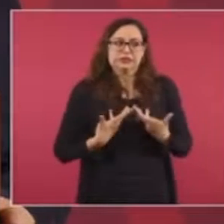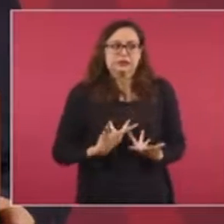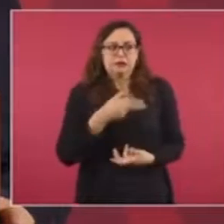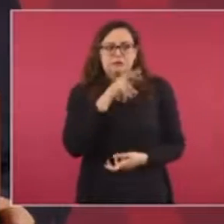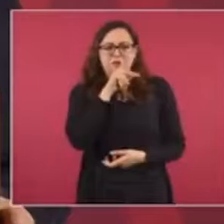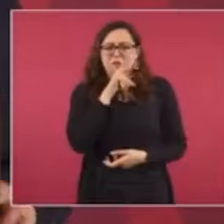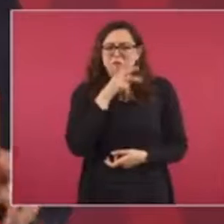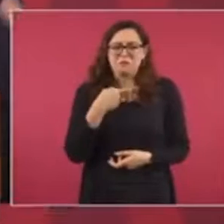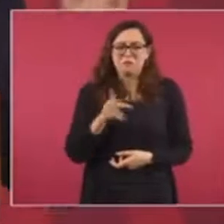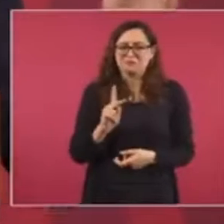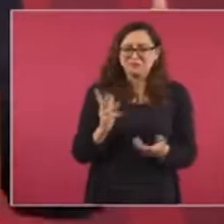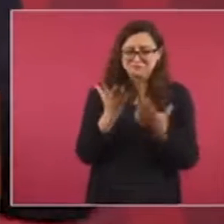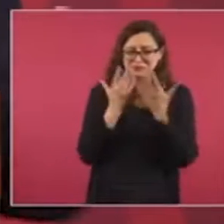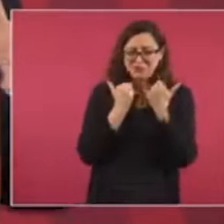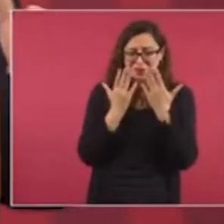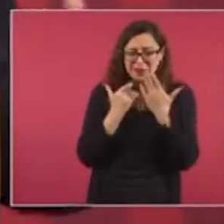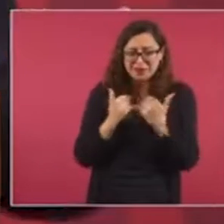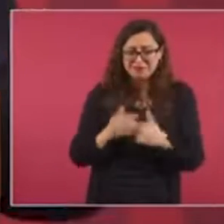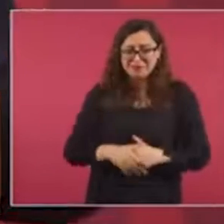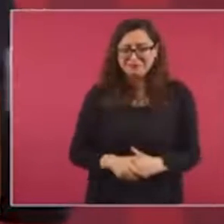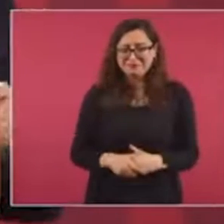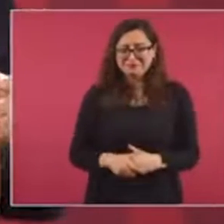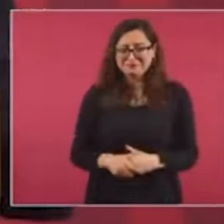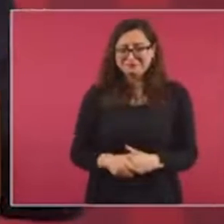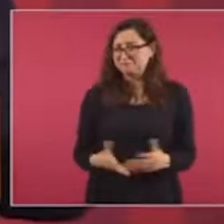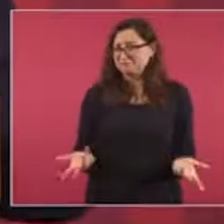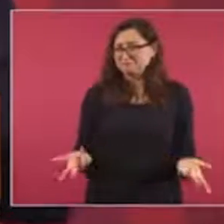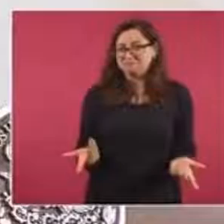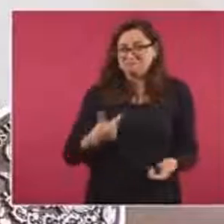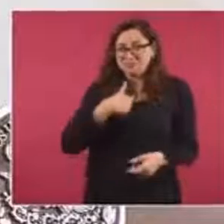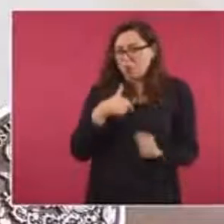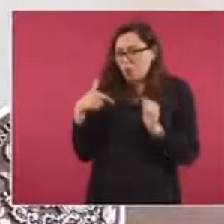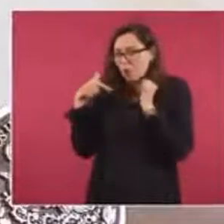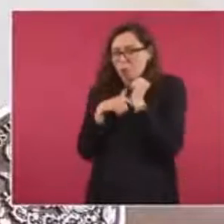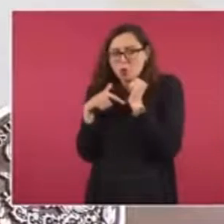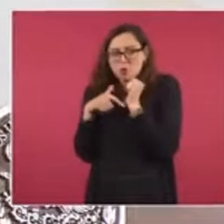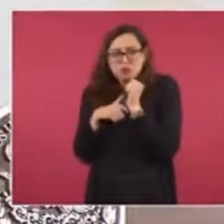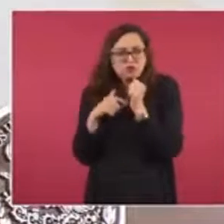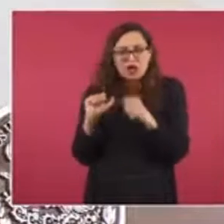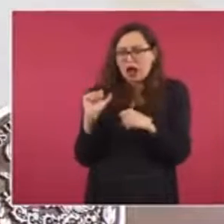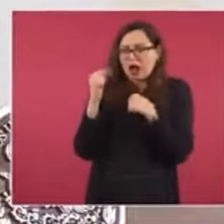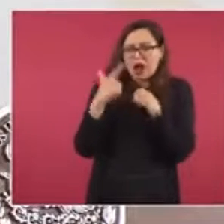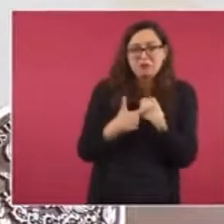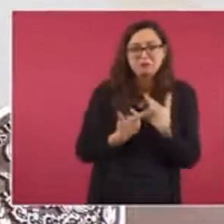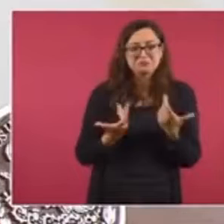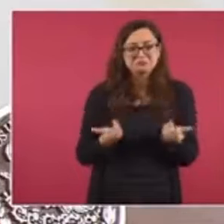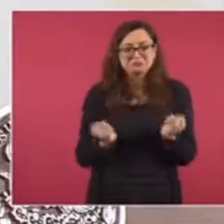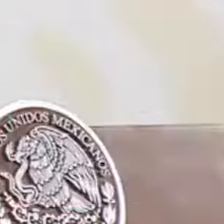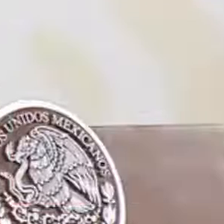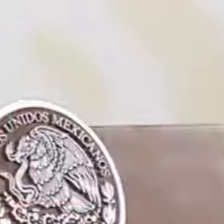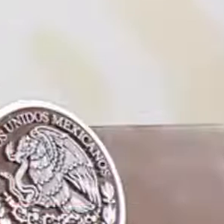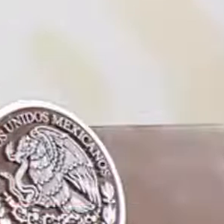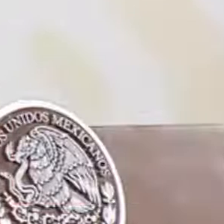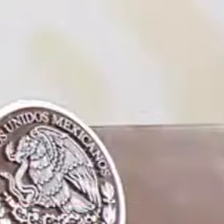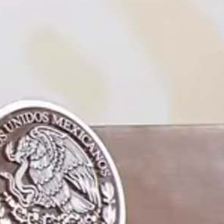Entonces, sí, habría que esconder información,